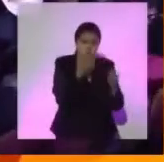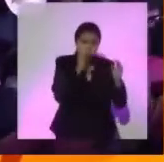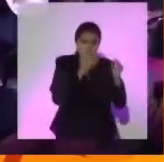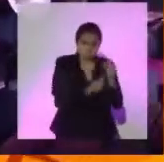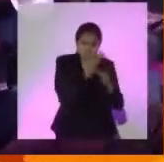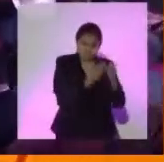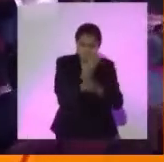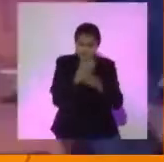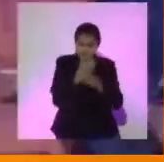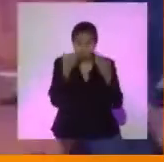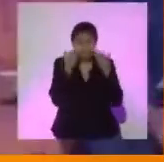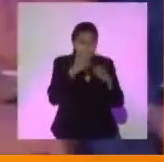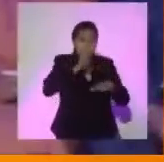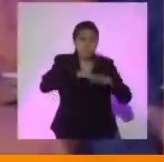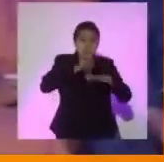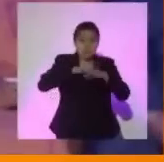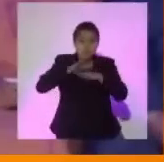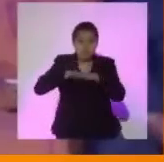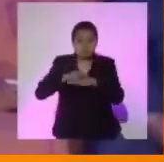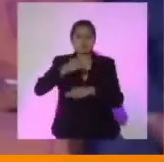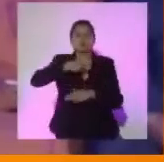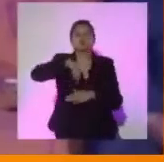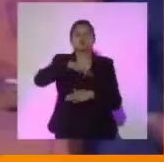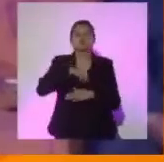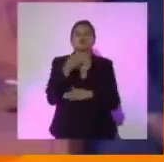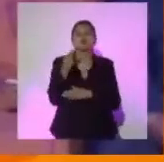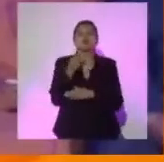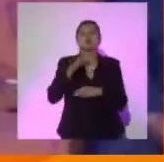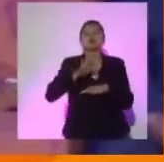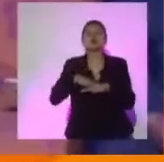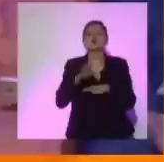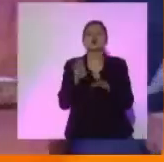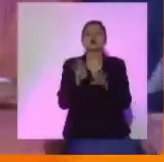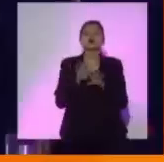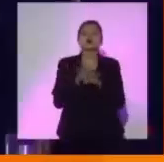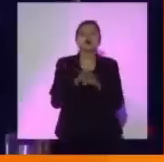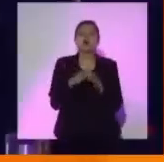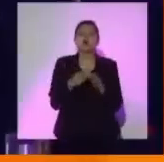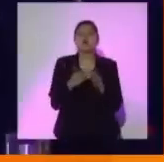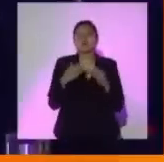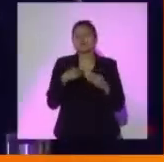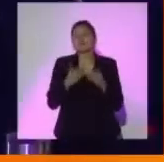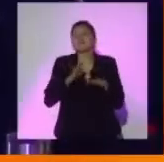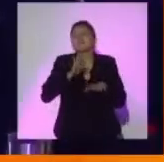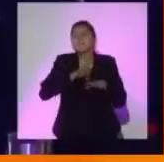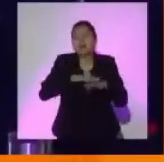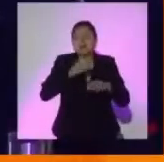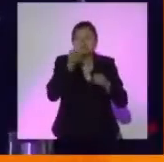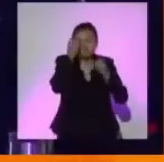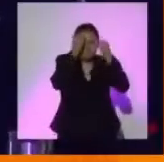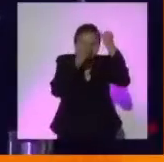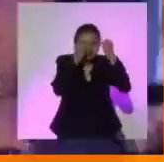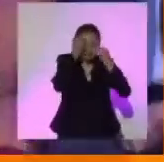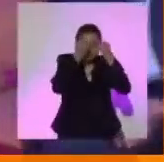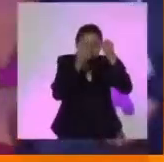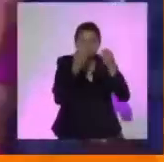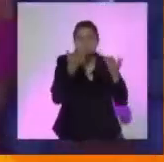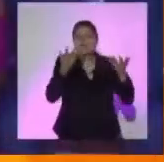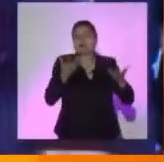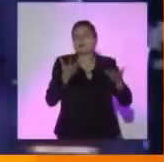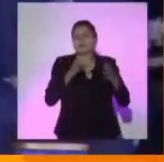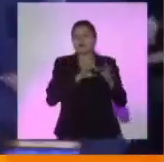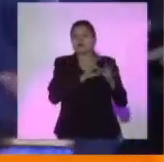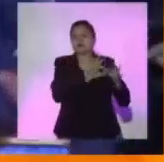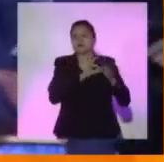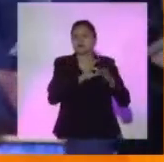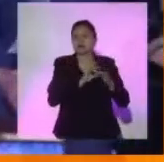Oaxaca conocida por sus versiones de música tradicional destaca que es fundadora de una asociación cultural kenda plataforma para